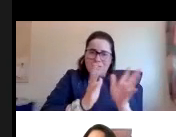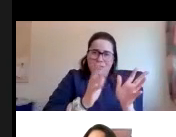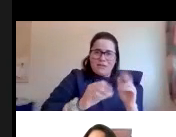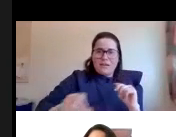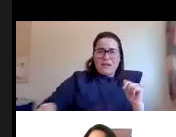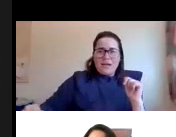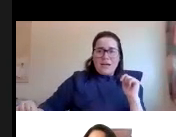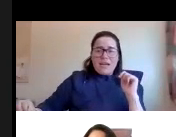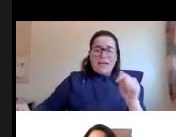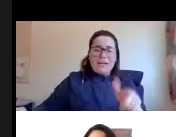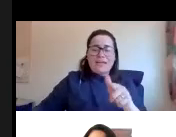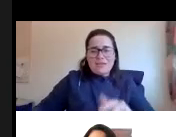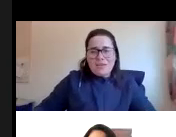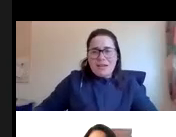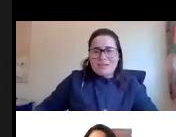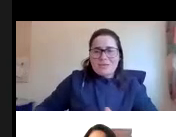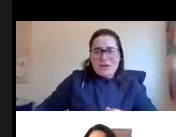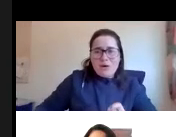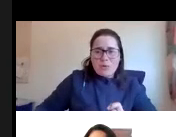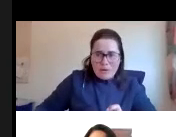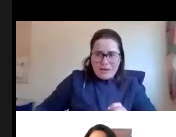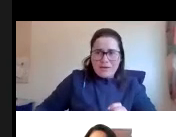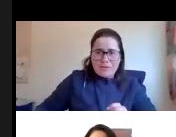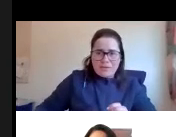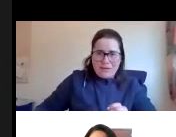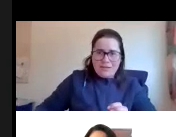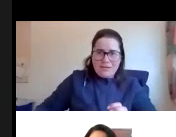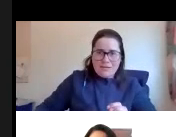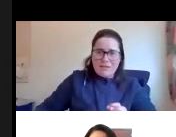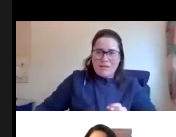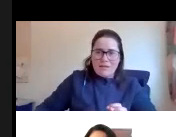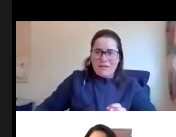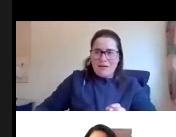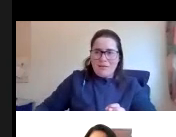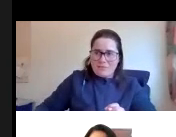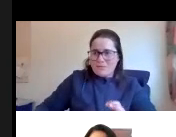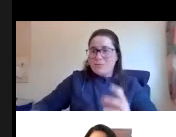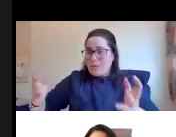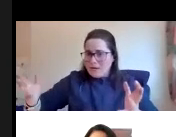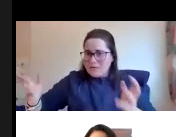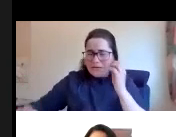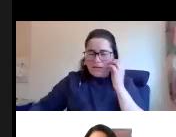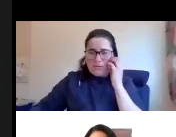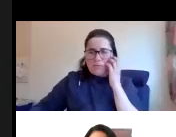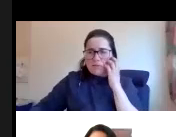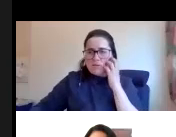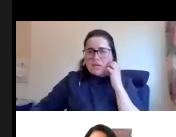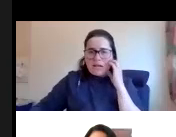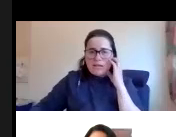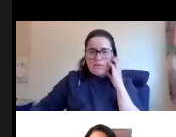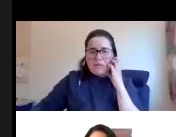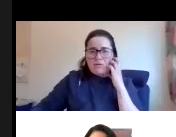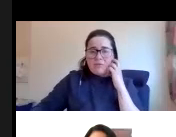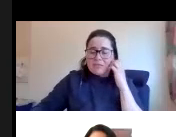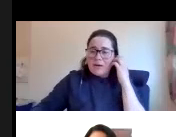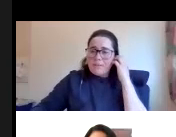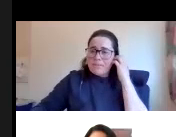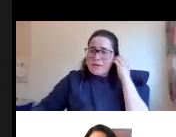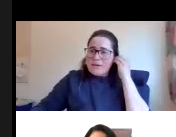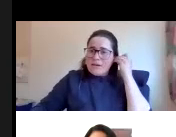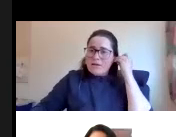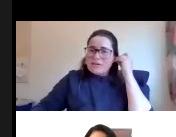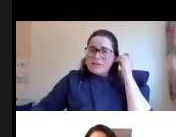poblado, etc. En el caso de la zona urbana de Guatemala, del lago urbano, el que hemos visto que está altamente